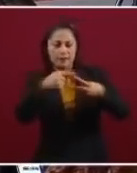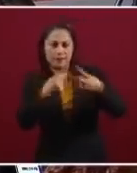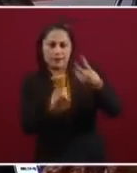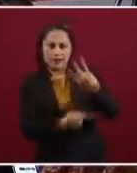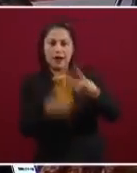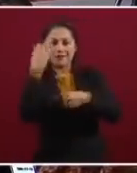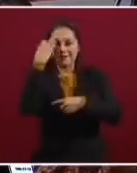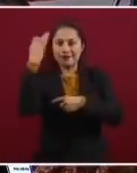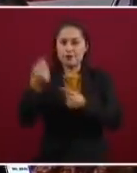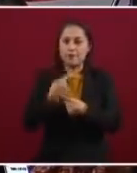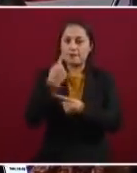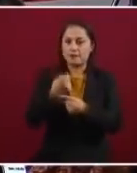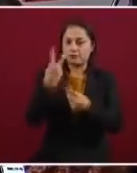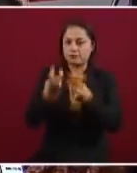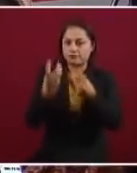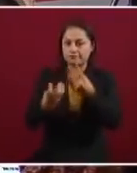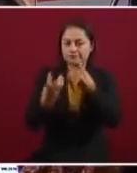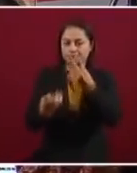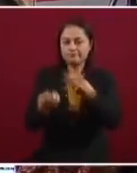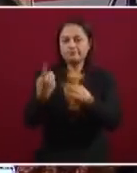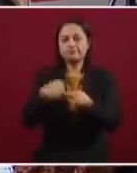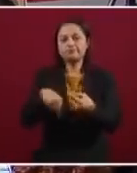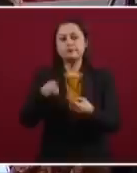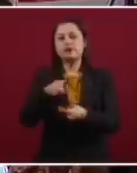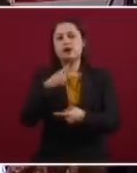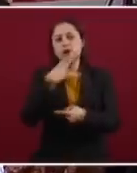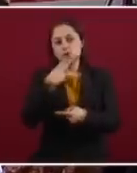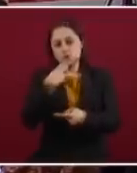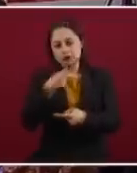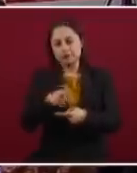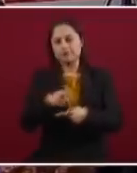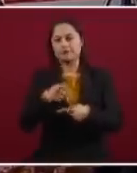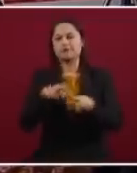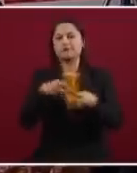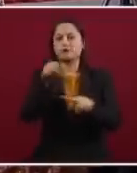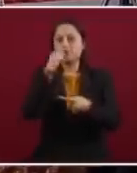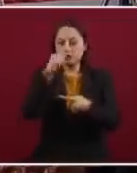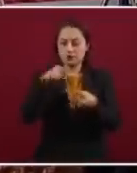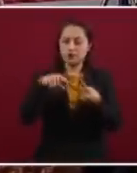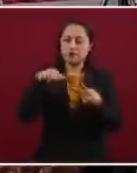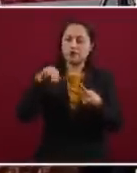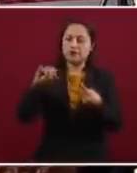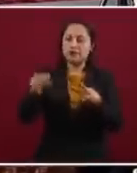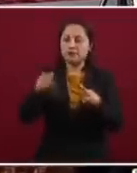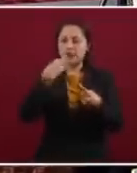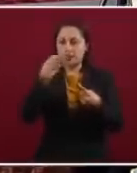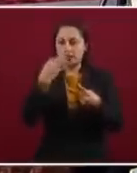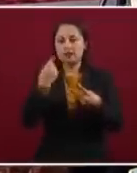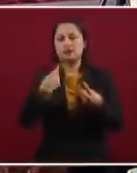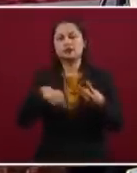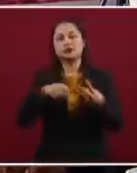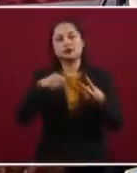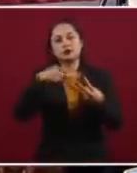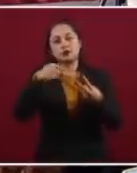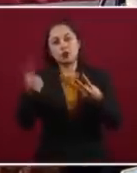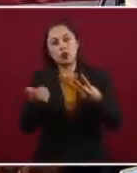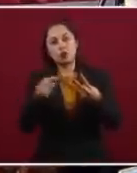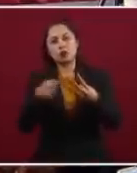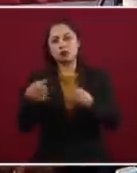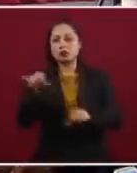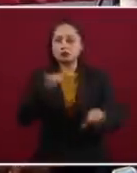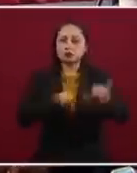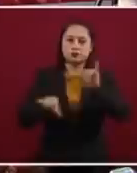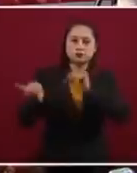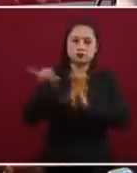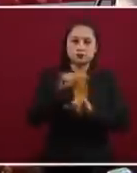en en el consumo de la coca y las metanfetaminas las otras que son sintéticas